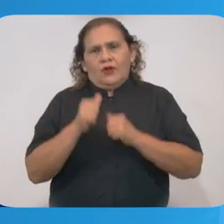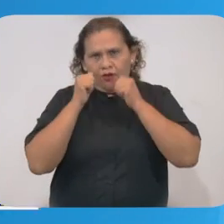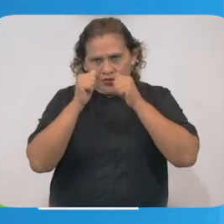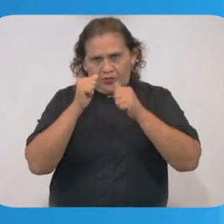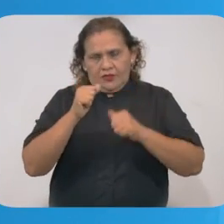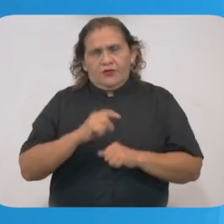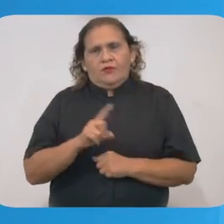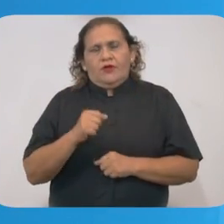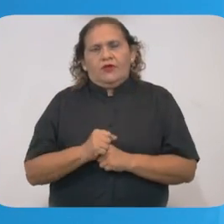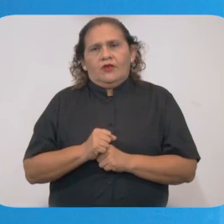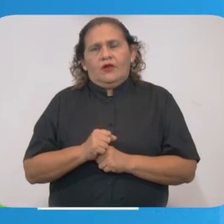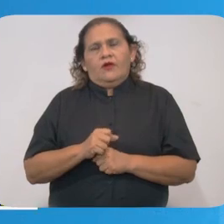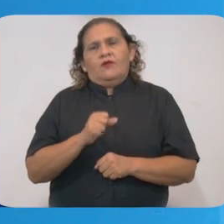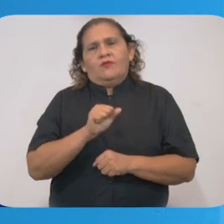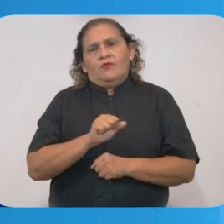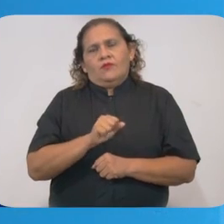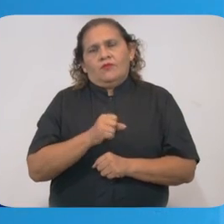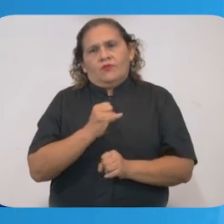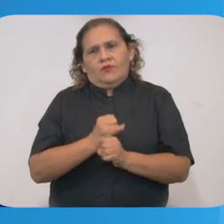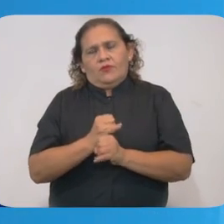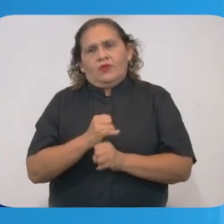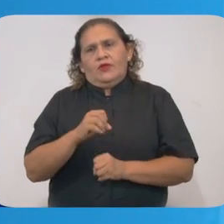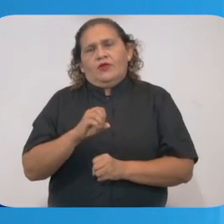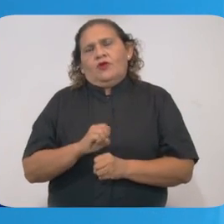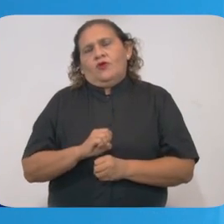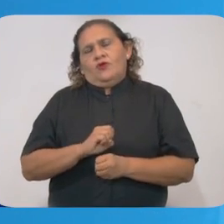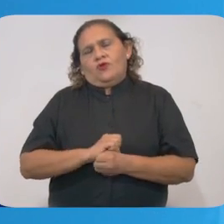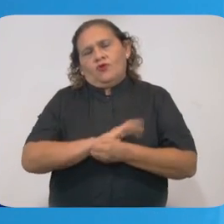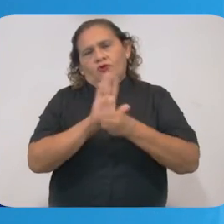maya. La página de internet